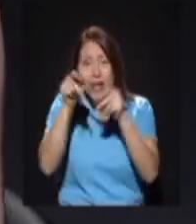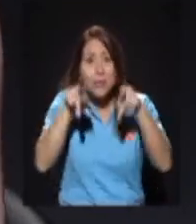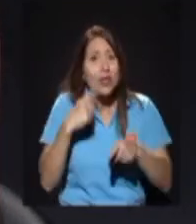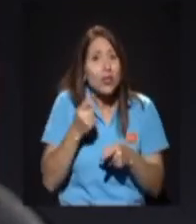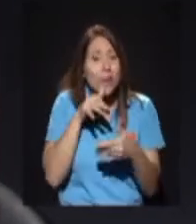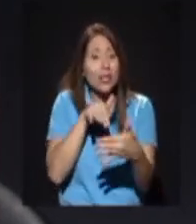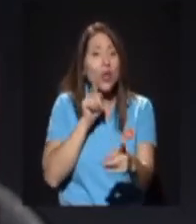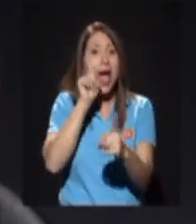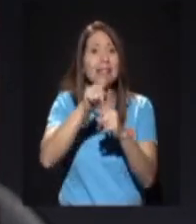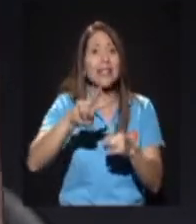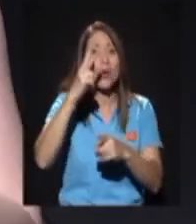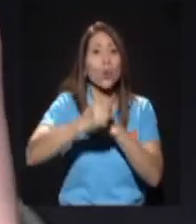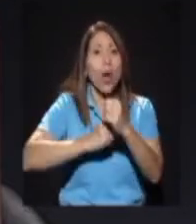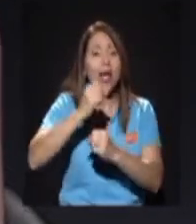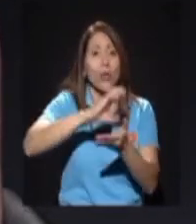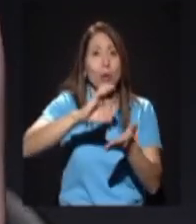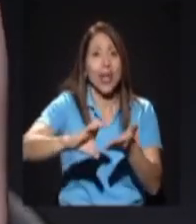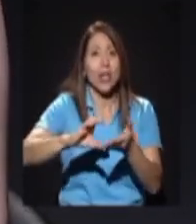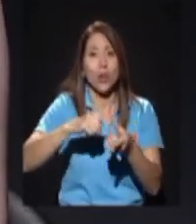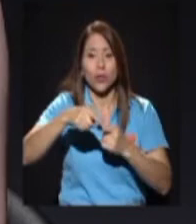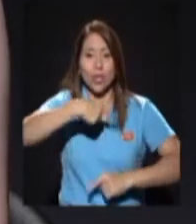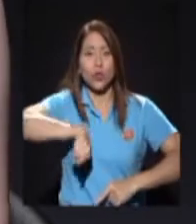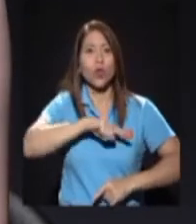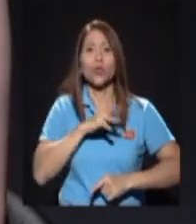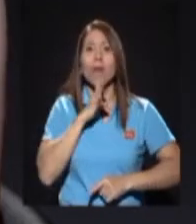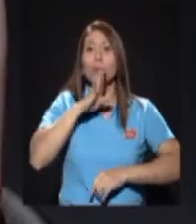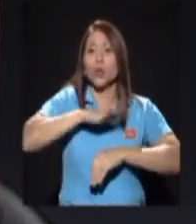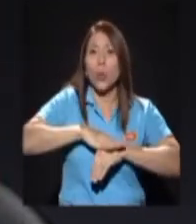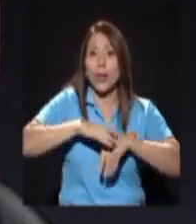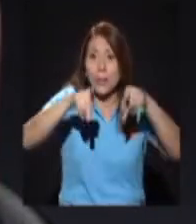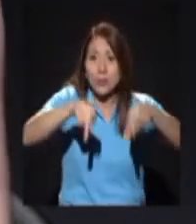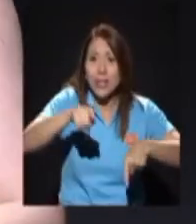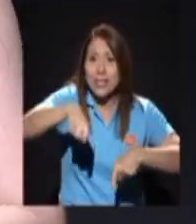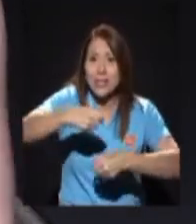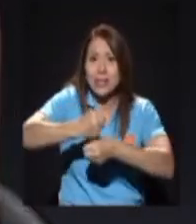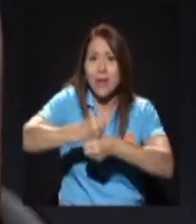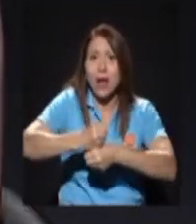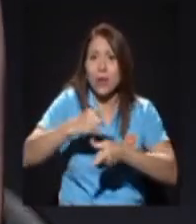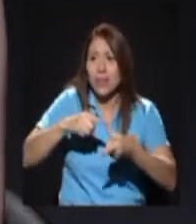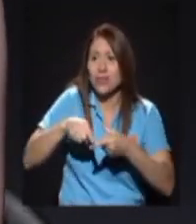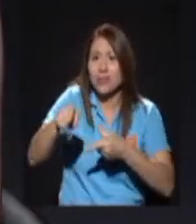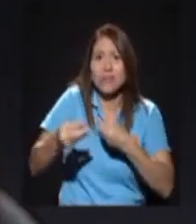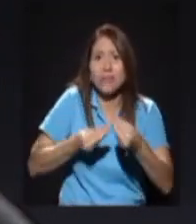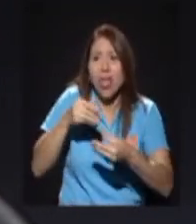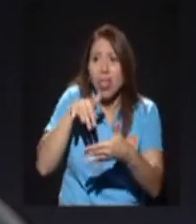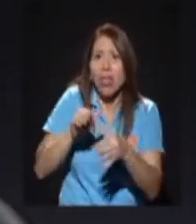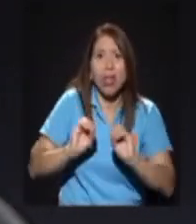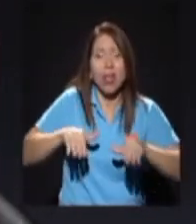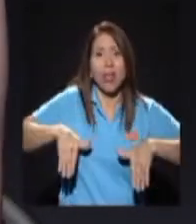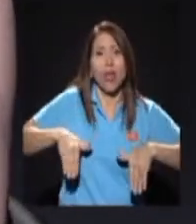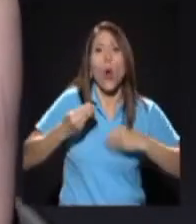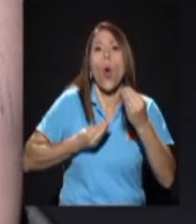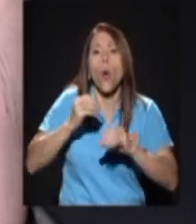cuando nosotros hablamos de darle empleo al costarricense promedio, esa es la persona en la que estamos pensando. Entonces, ¿qué clase de empleo le podemos dar a alguien